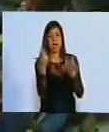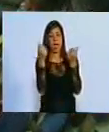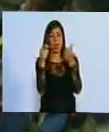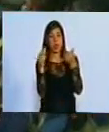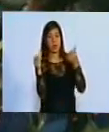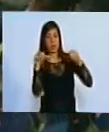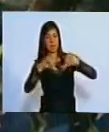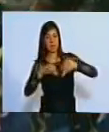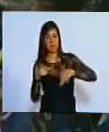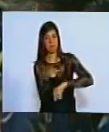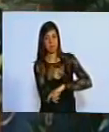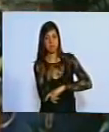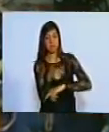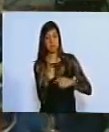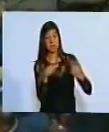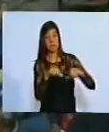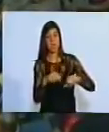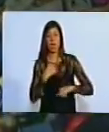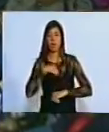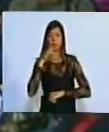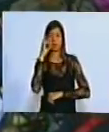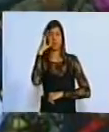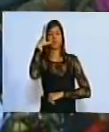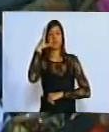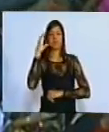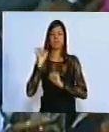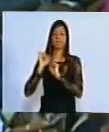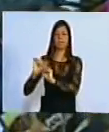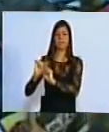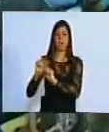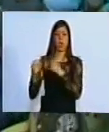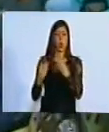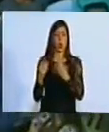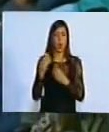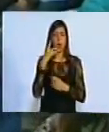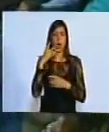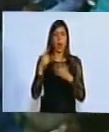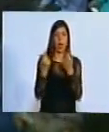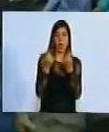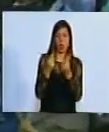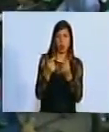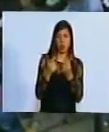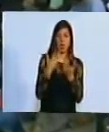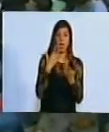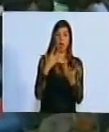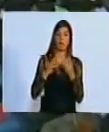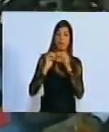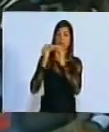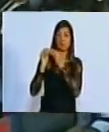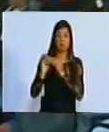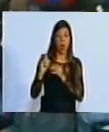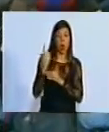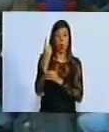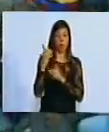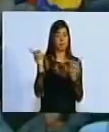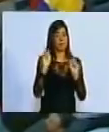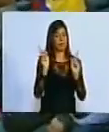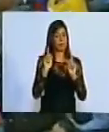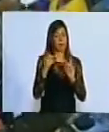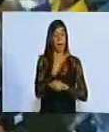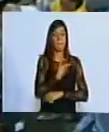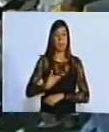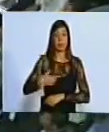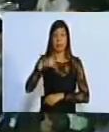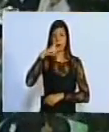desde una perspectiva innovadora. No solo con macroeconomía lo podemos resolver. Nuestro presidente, junto a su